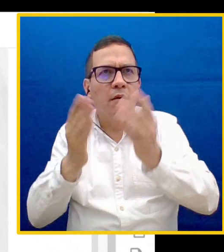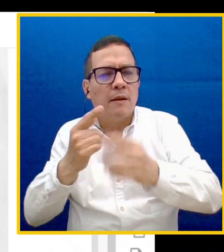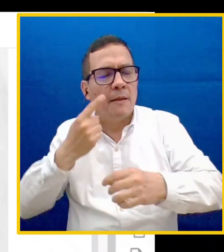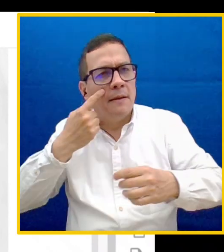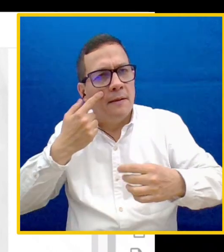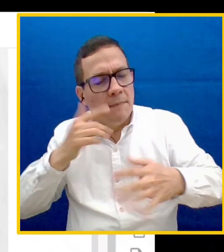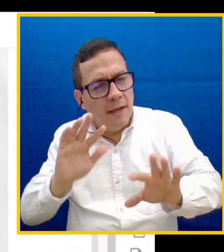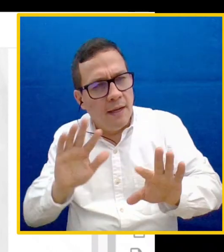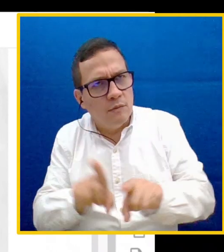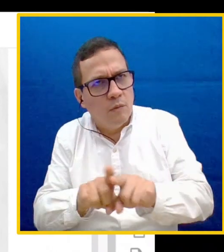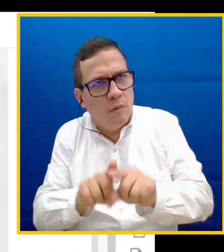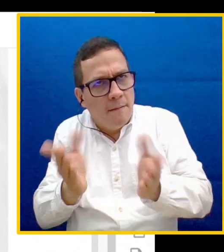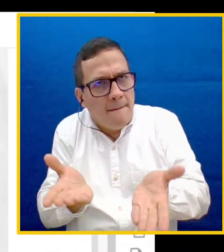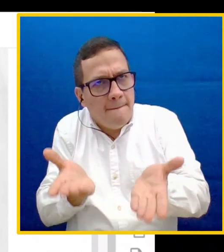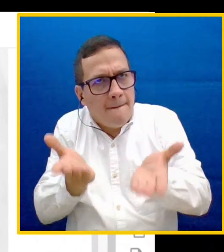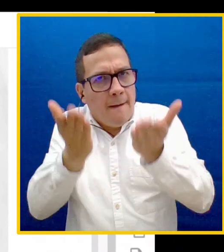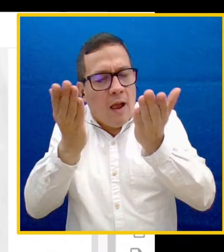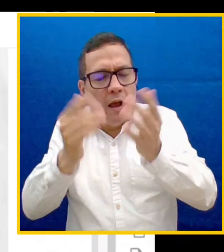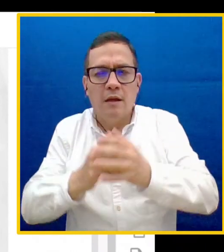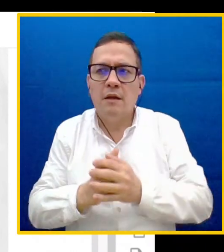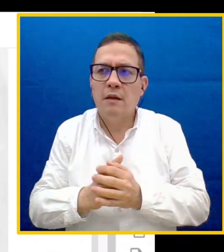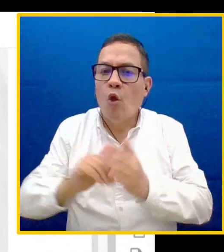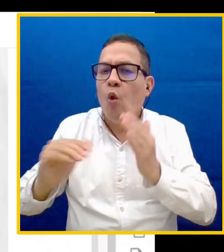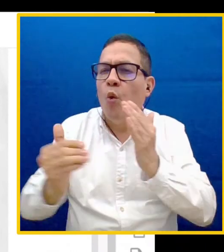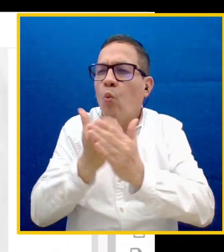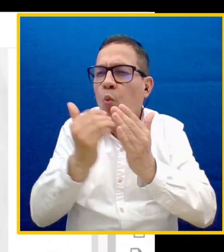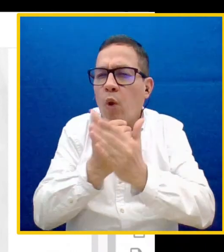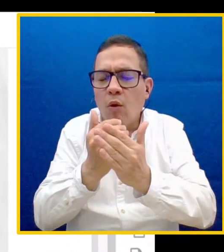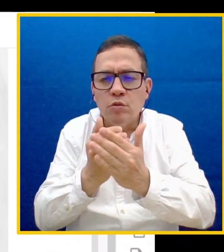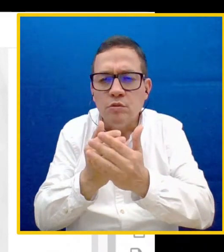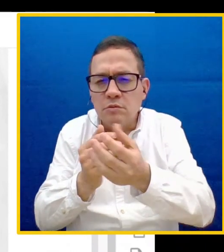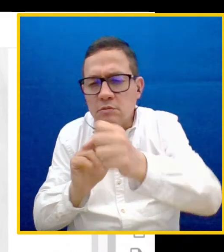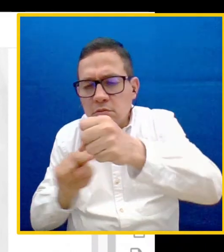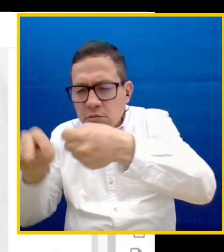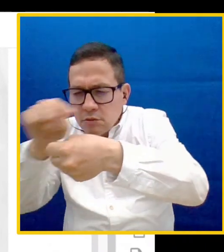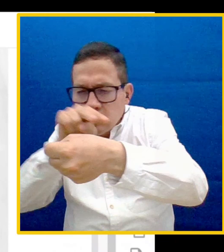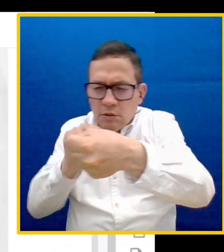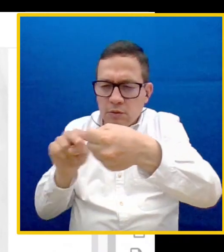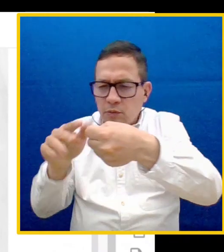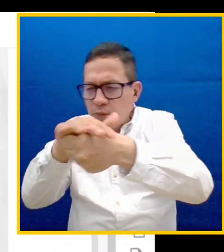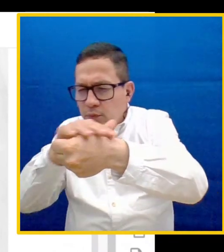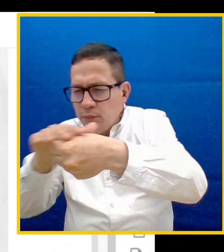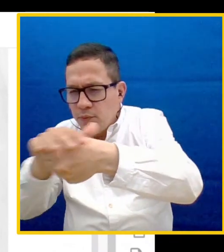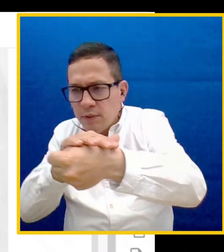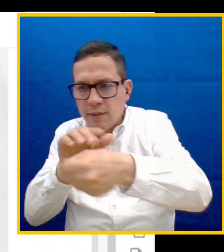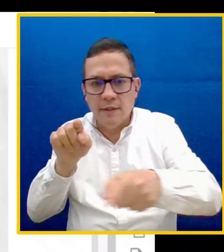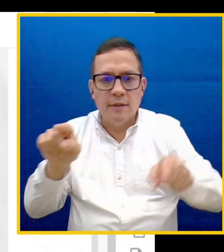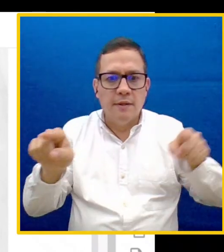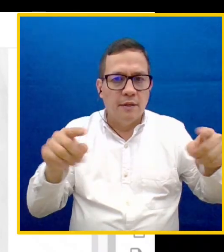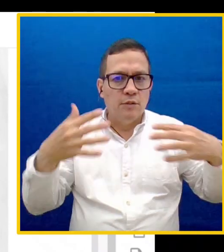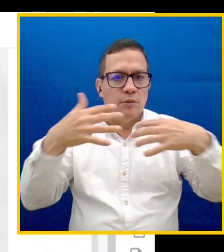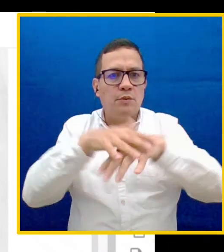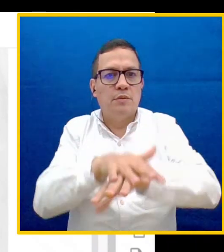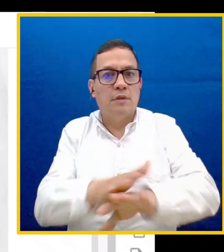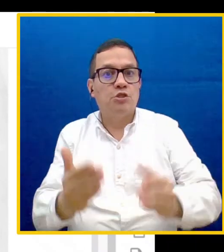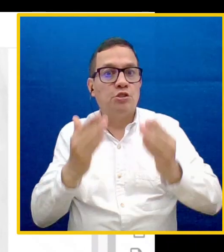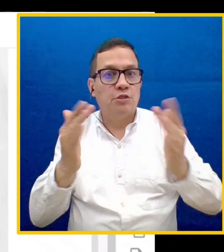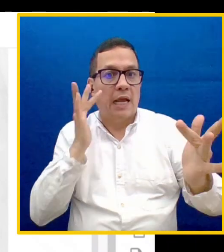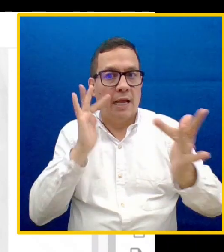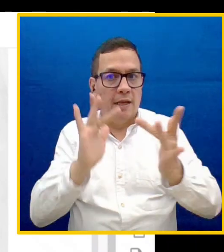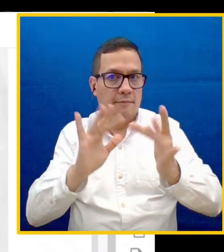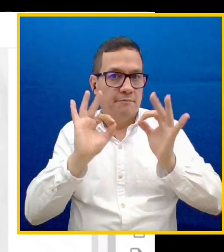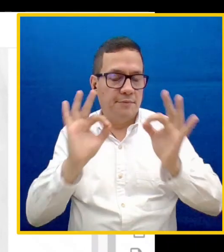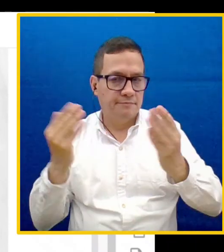de estudio. El uso de recursos de ambos universos brinda la posibilidad de un trabajo de análisis